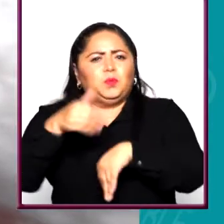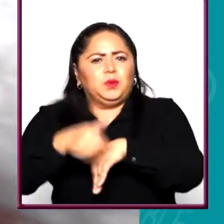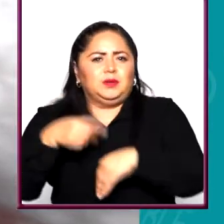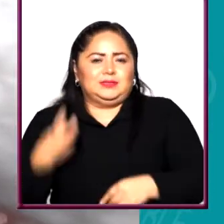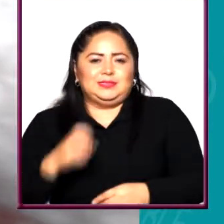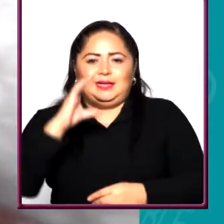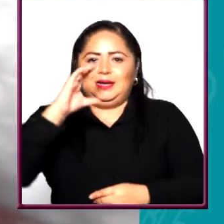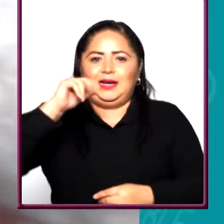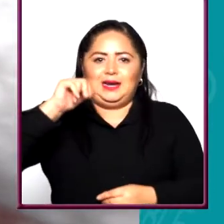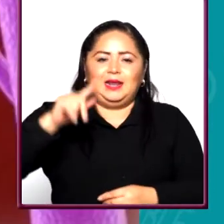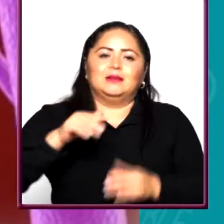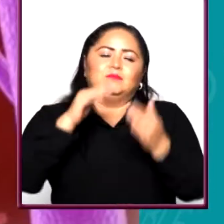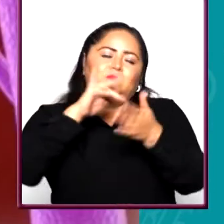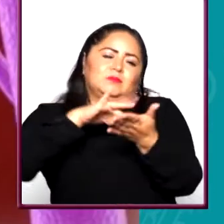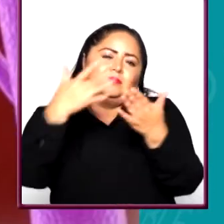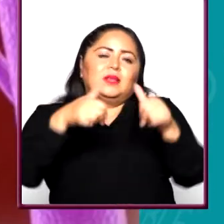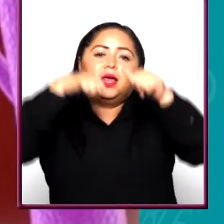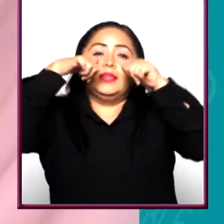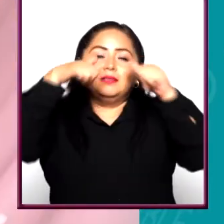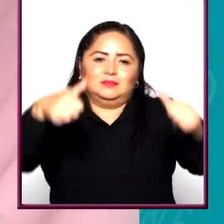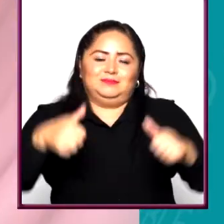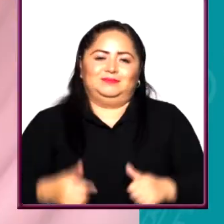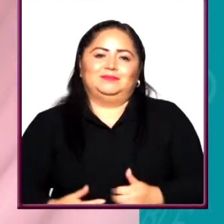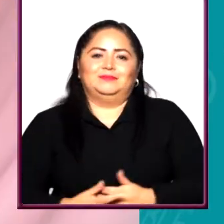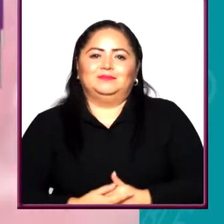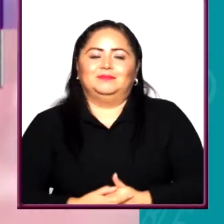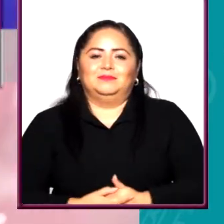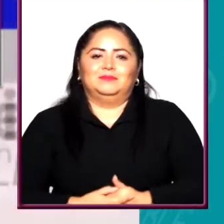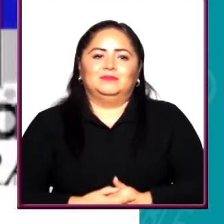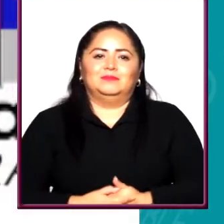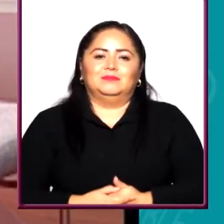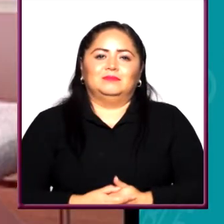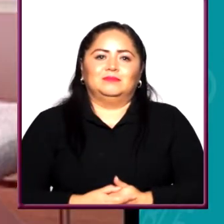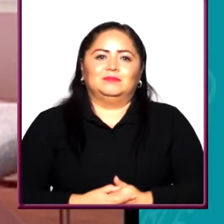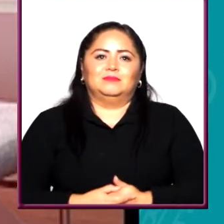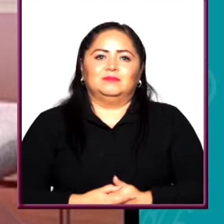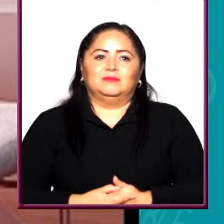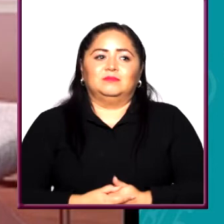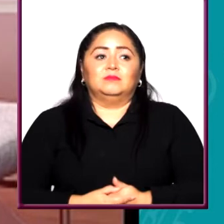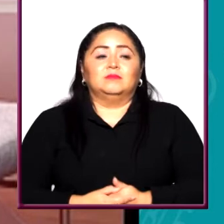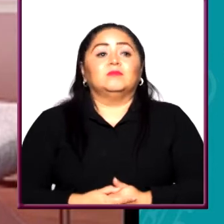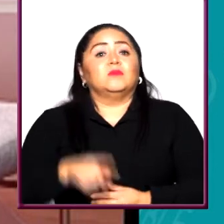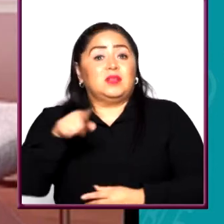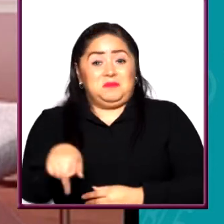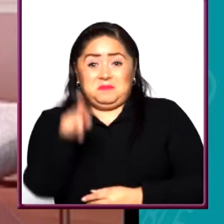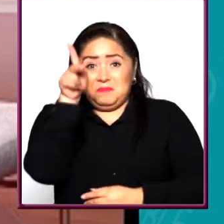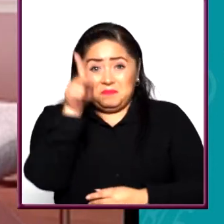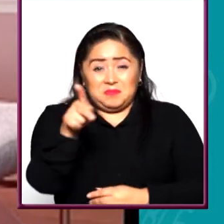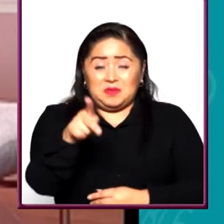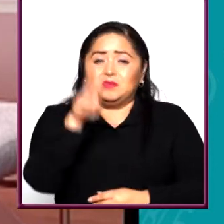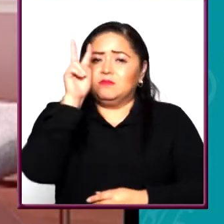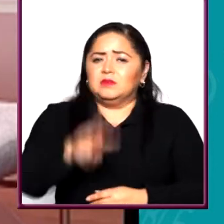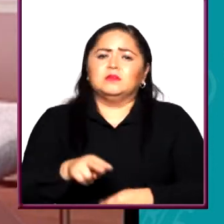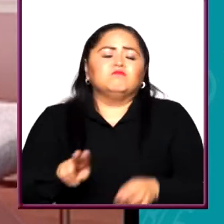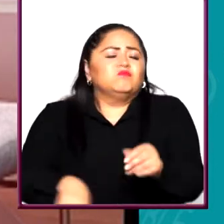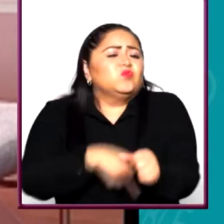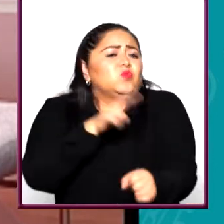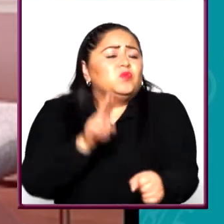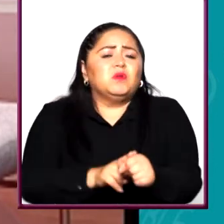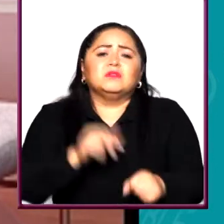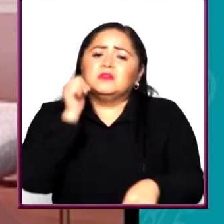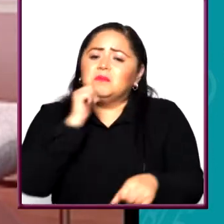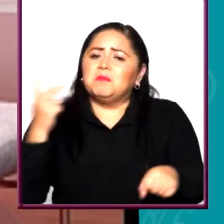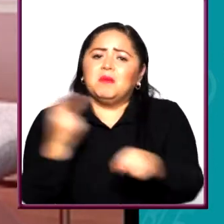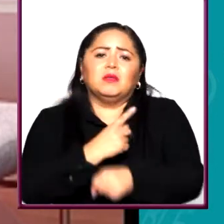teléfonos de este canal. Por su atención, gracias. La menstruación es algo muy normal